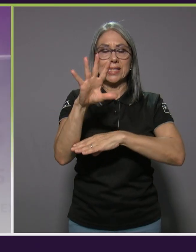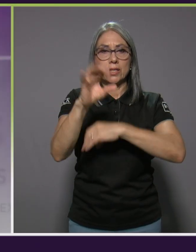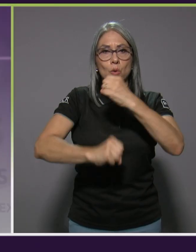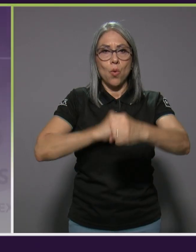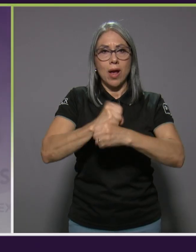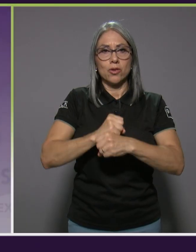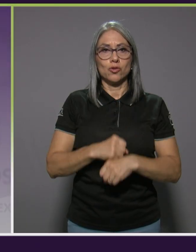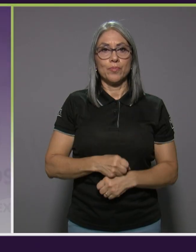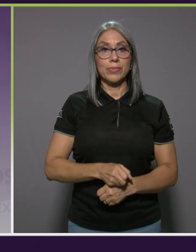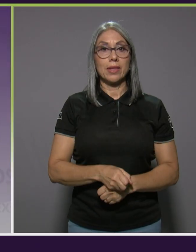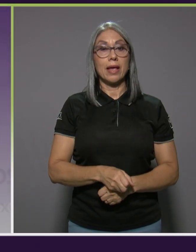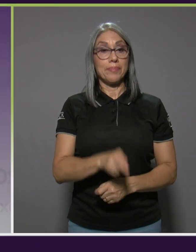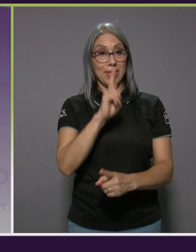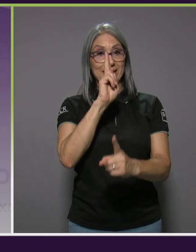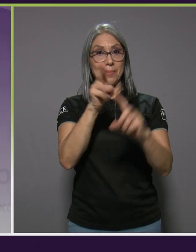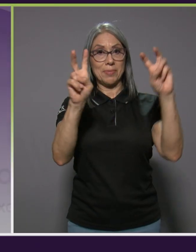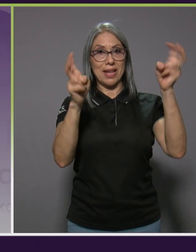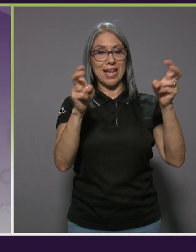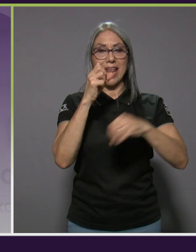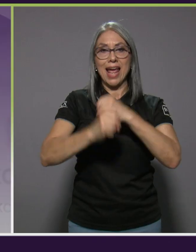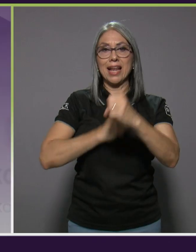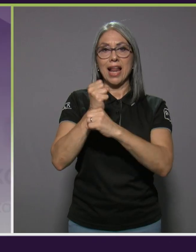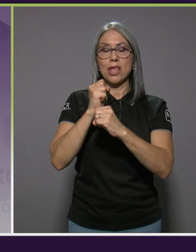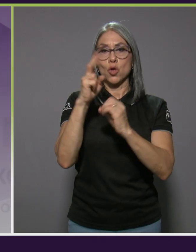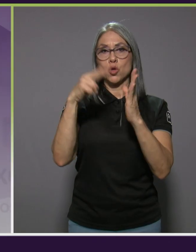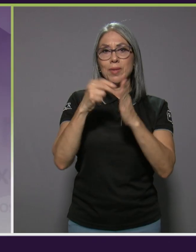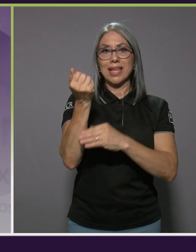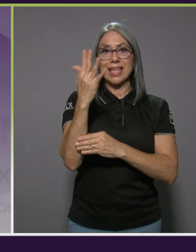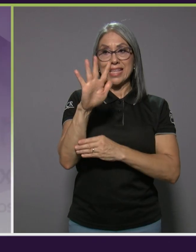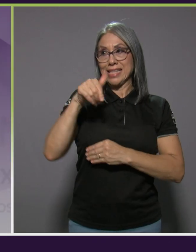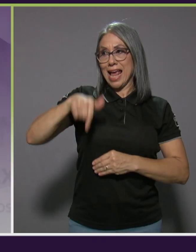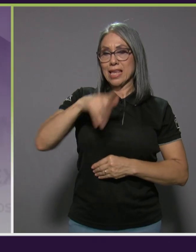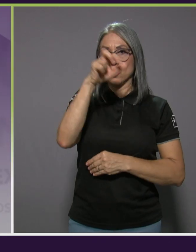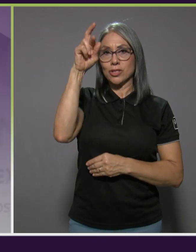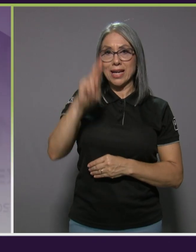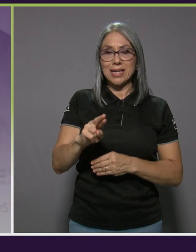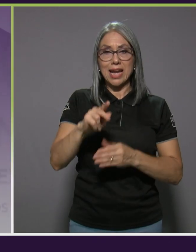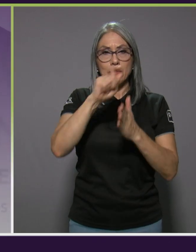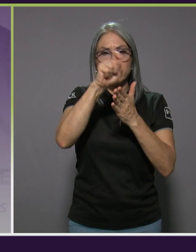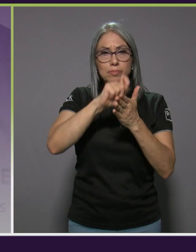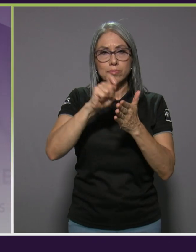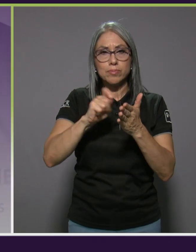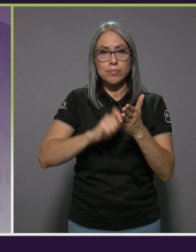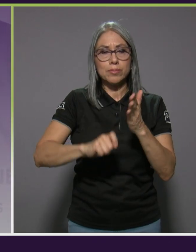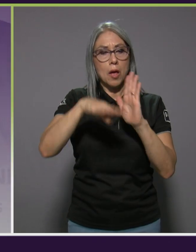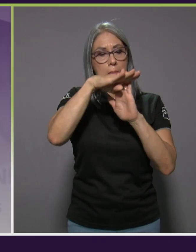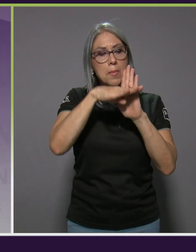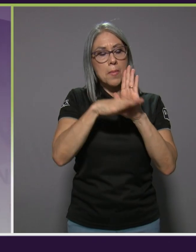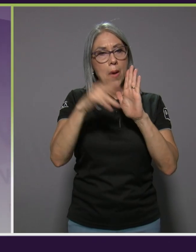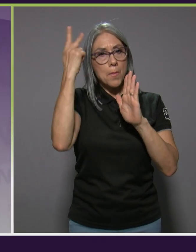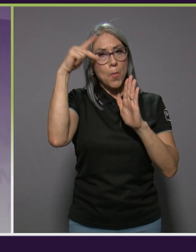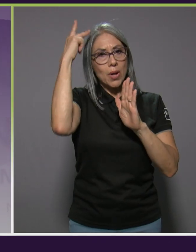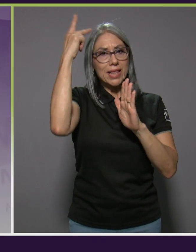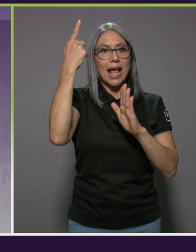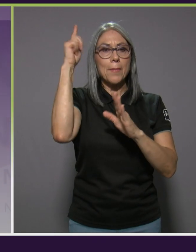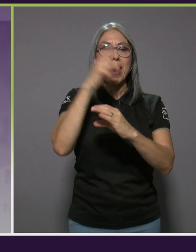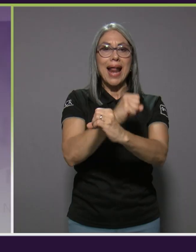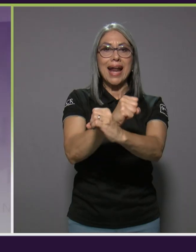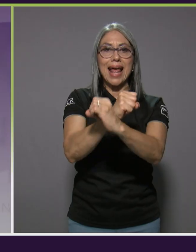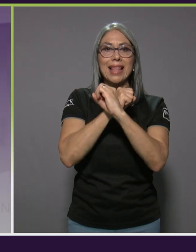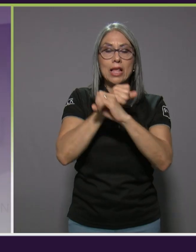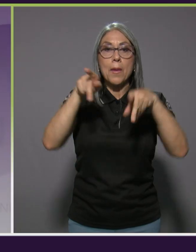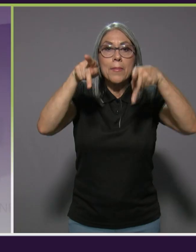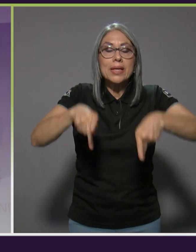En esta misma línea, en el año 2015 se crea en el país la política para garantizar el adecuado acceso a la justicia